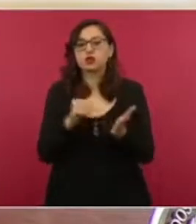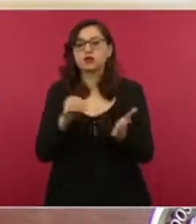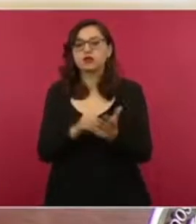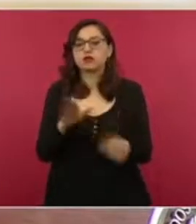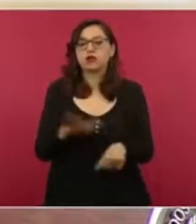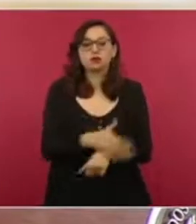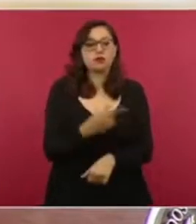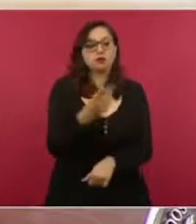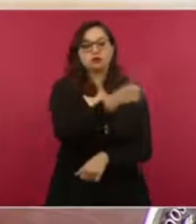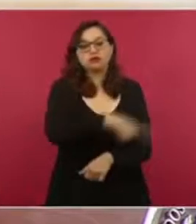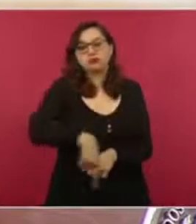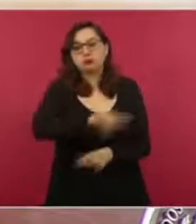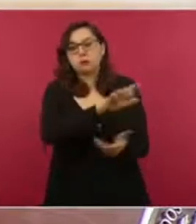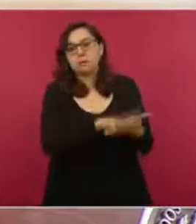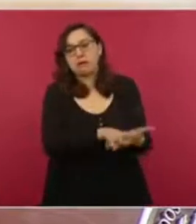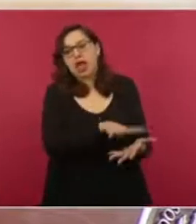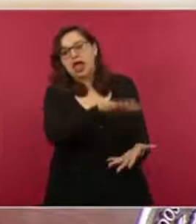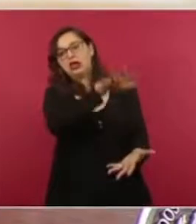cómo era antes.